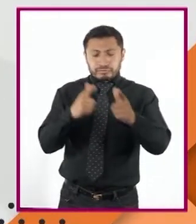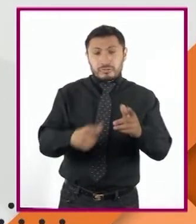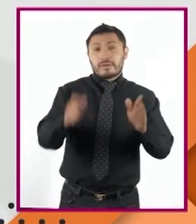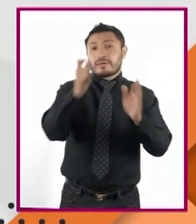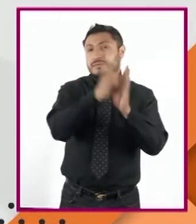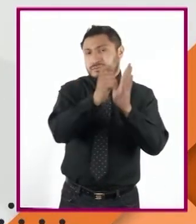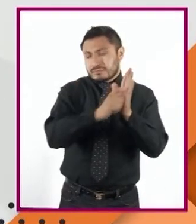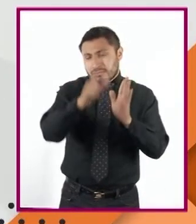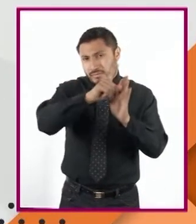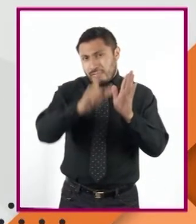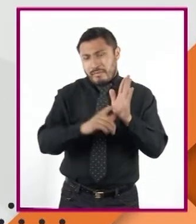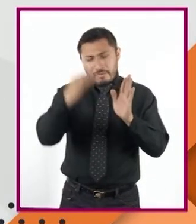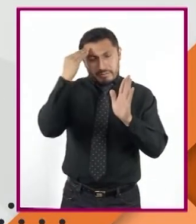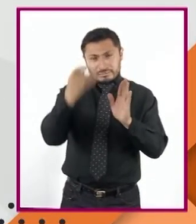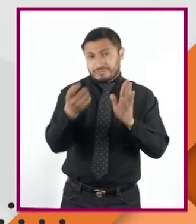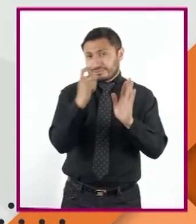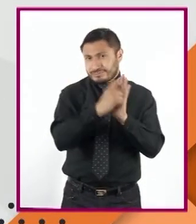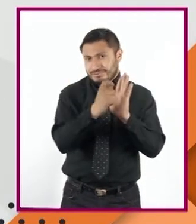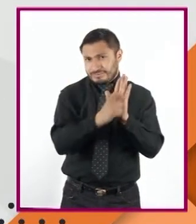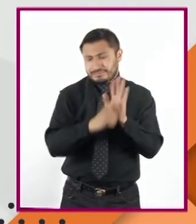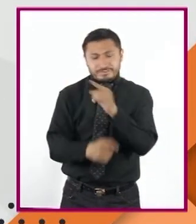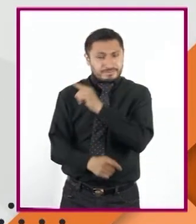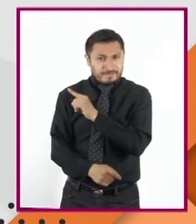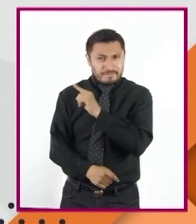del tiempo este hecho.